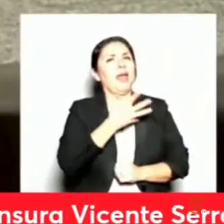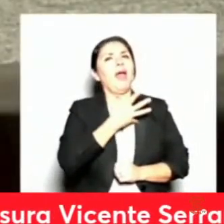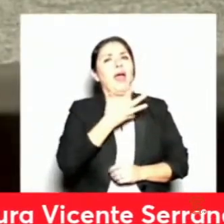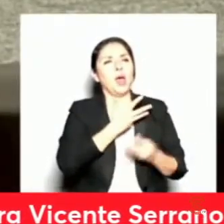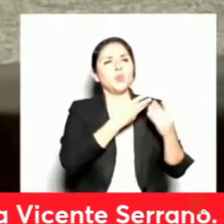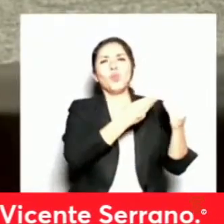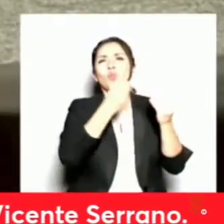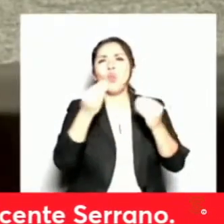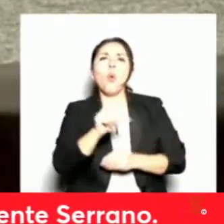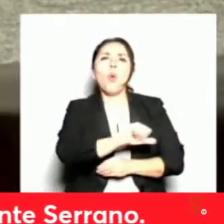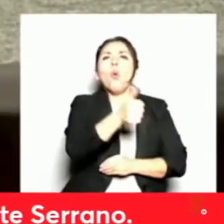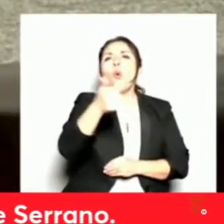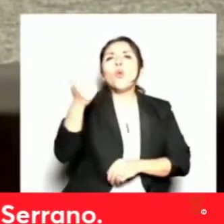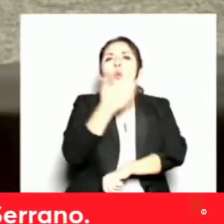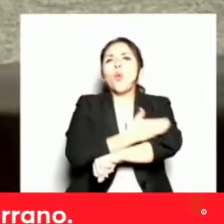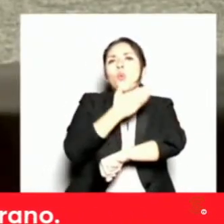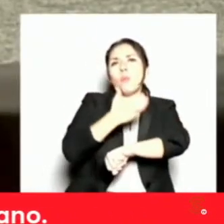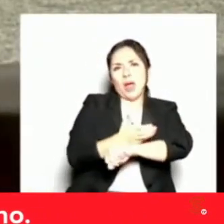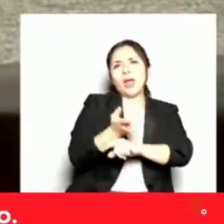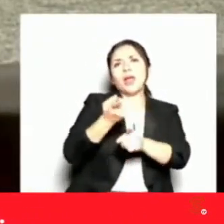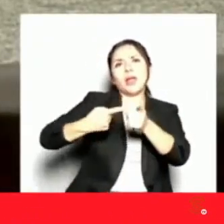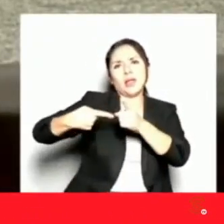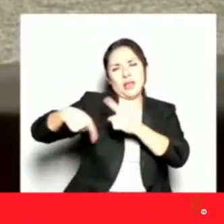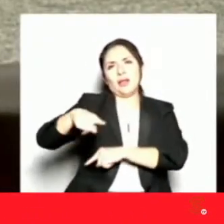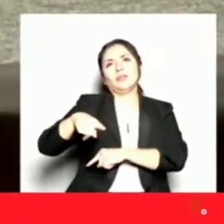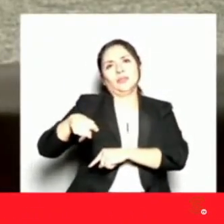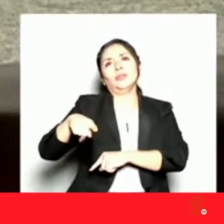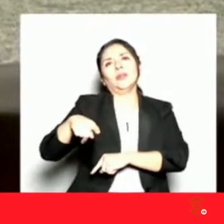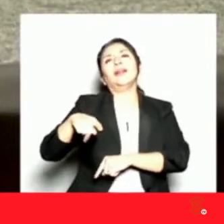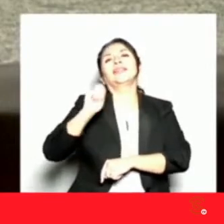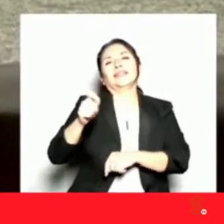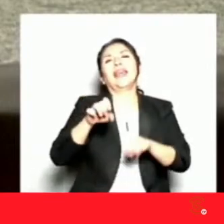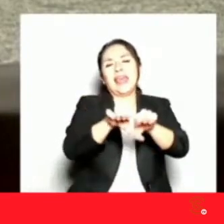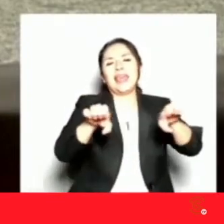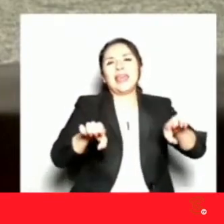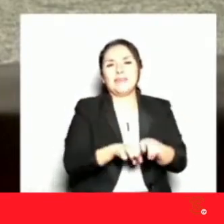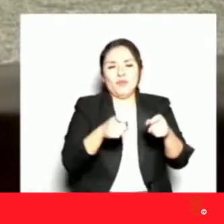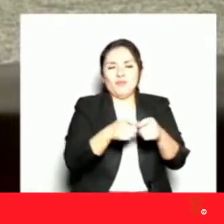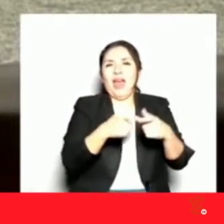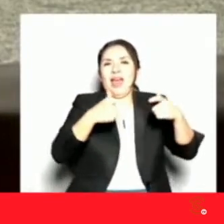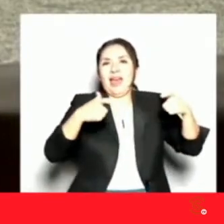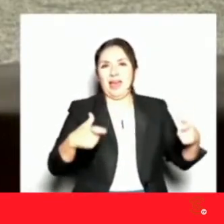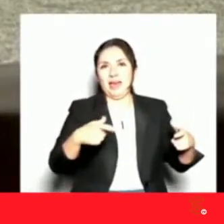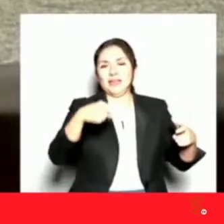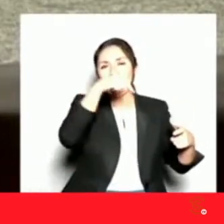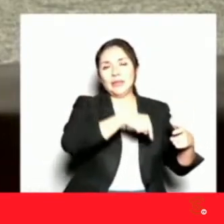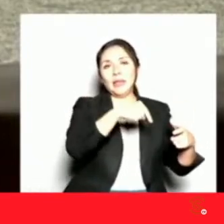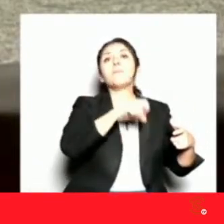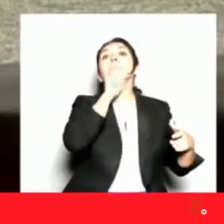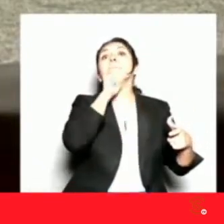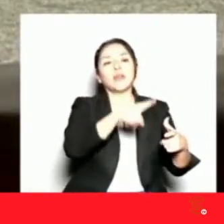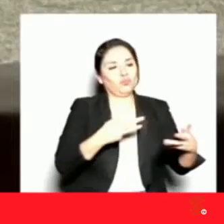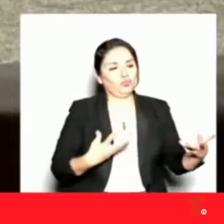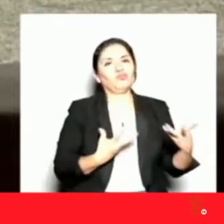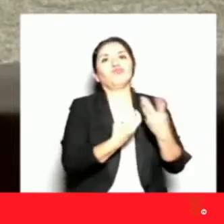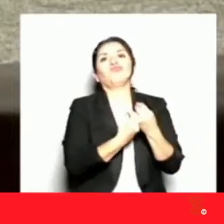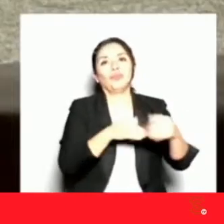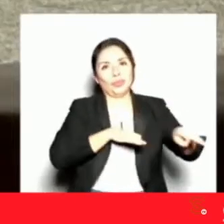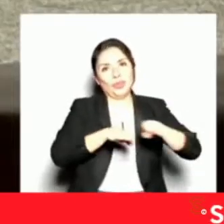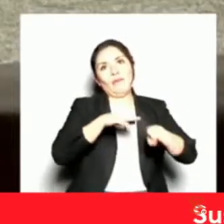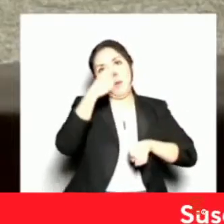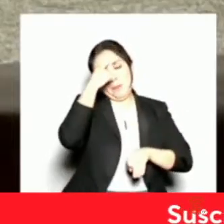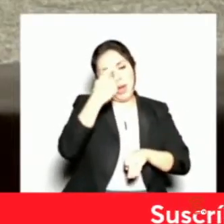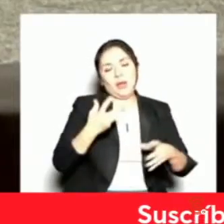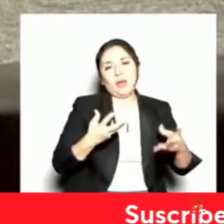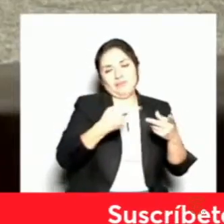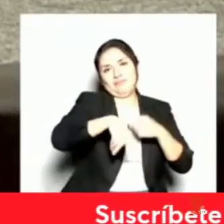muchos compañeros en el gabinete ampliado que también forman parte de este gran